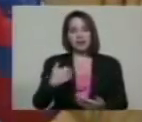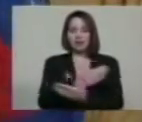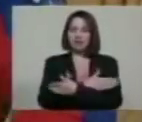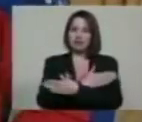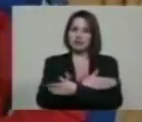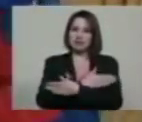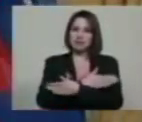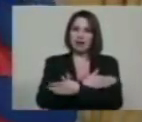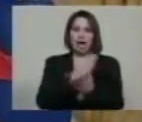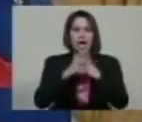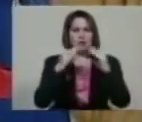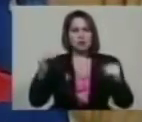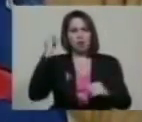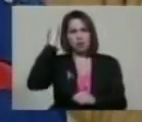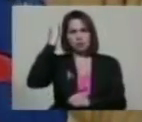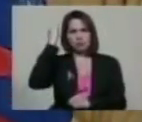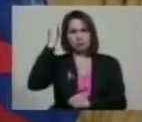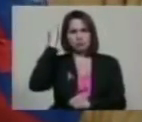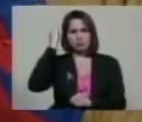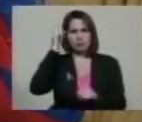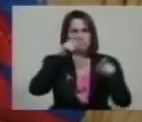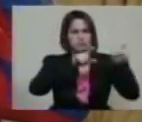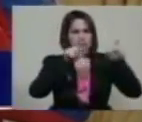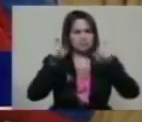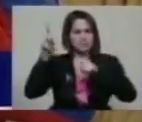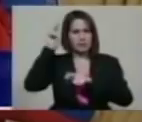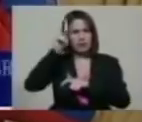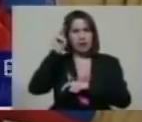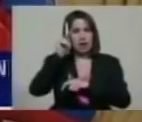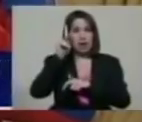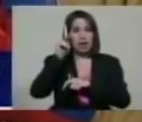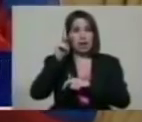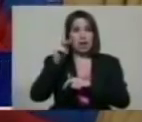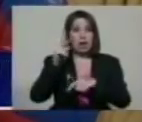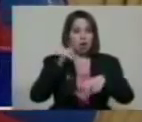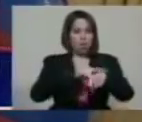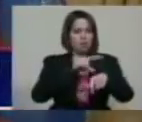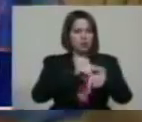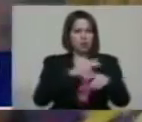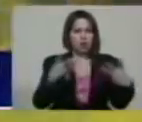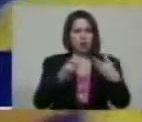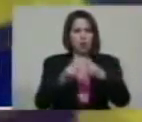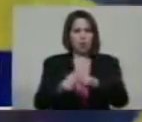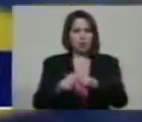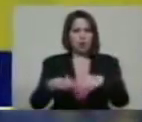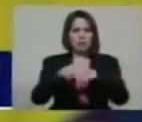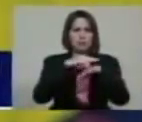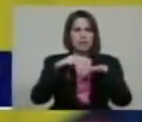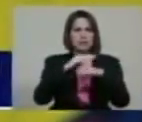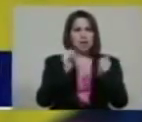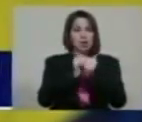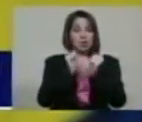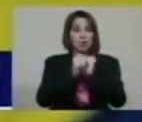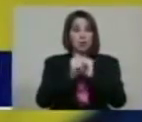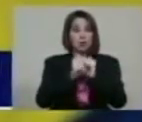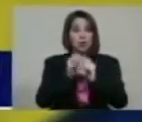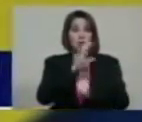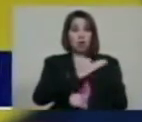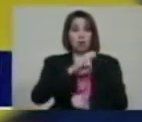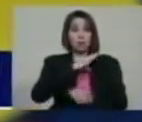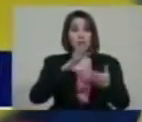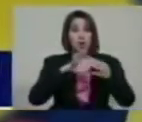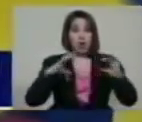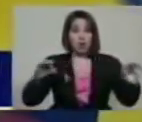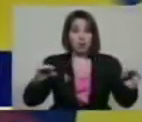a los entrenadores, entrenadoras, al cuerpo médico, a todo el equipo del Ministerio del Deporte, a todo el equipo del Comité Olímpico Venezolano, de